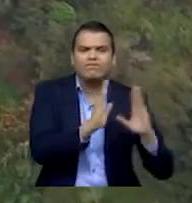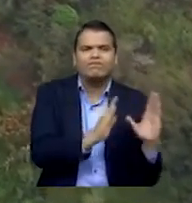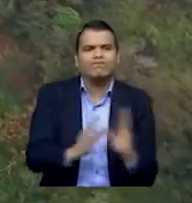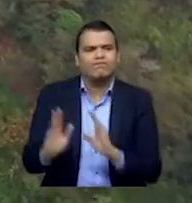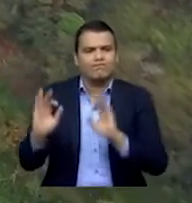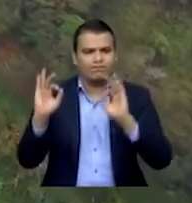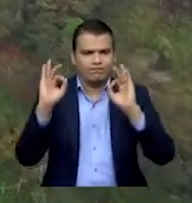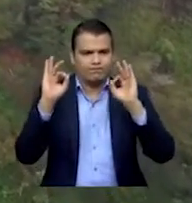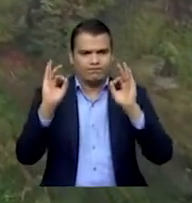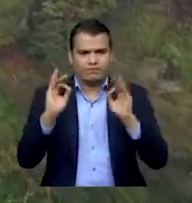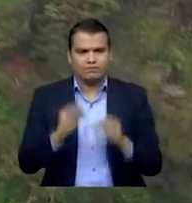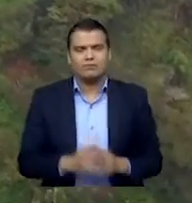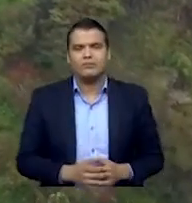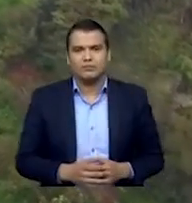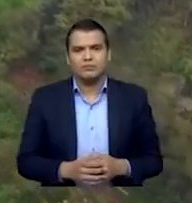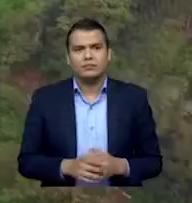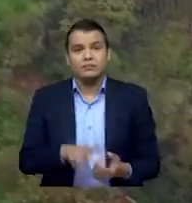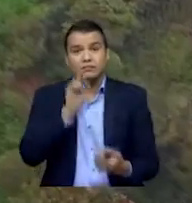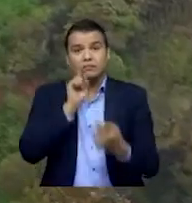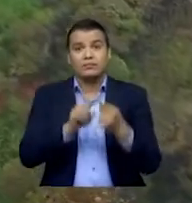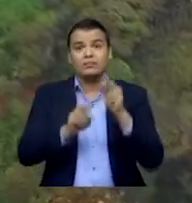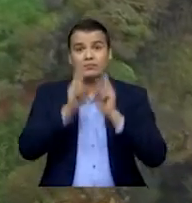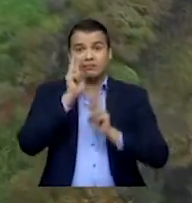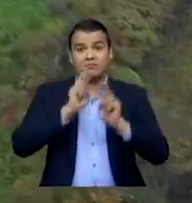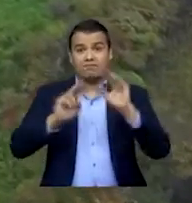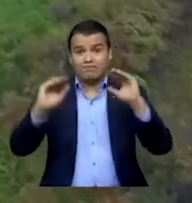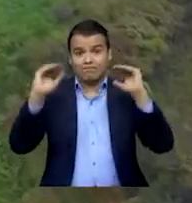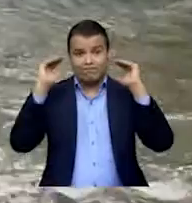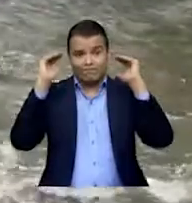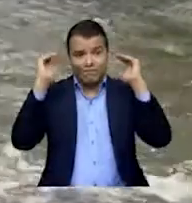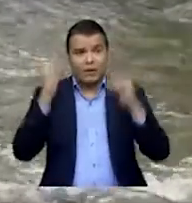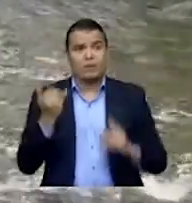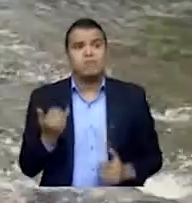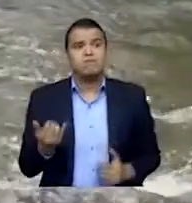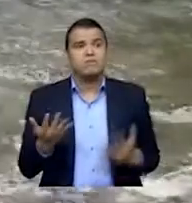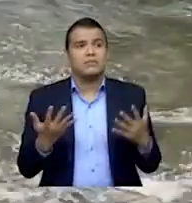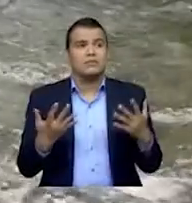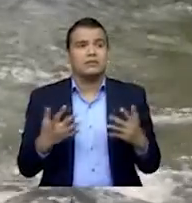actividad turística y posicionar el turismo de naturaleza en la zona